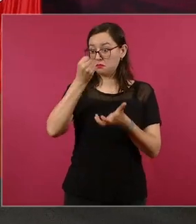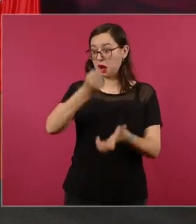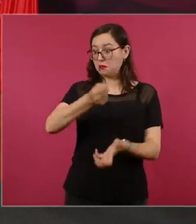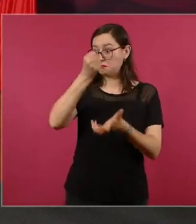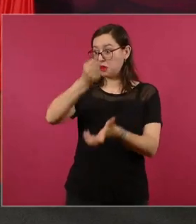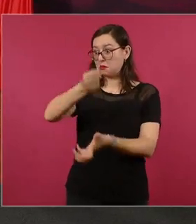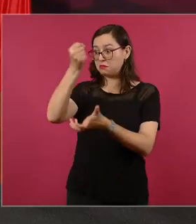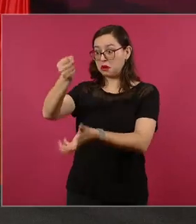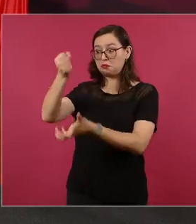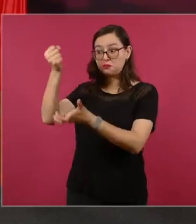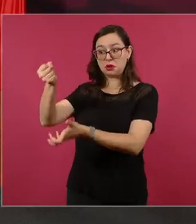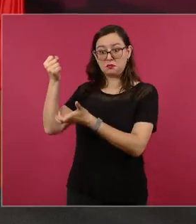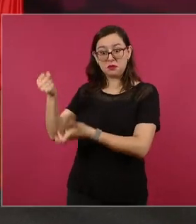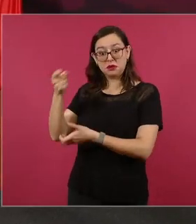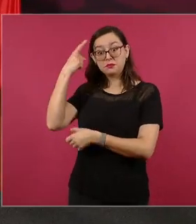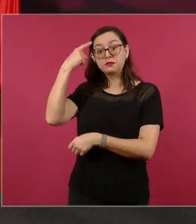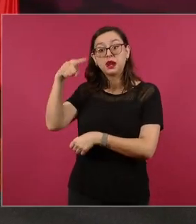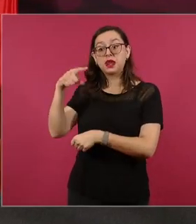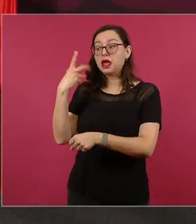ahí